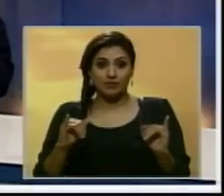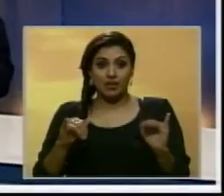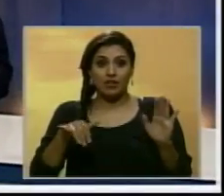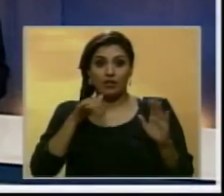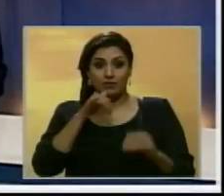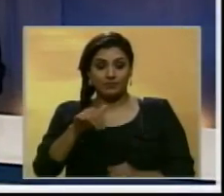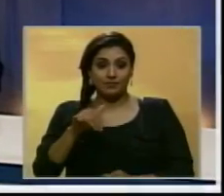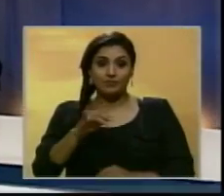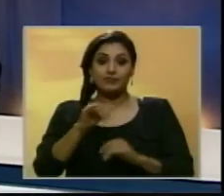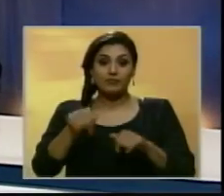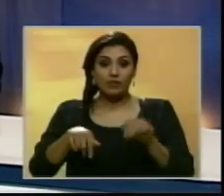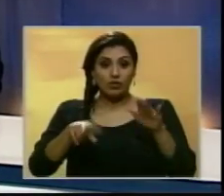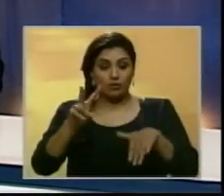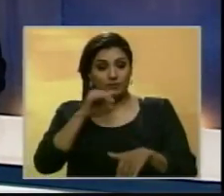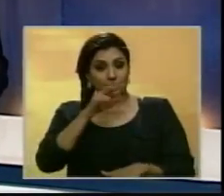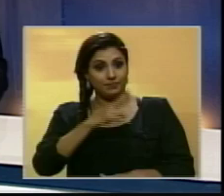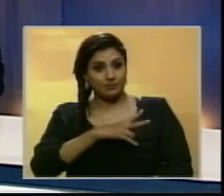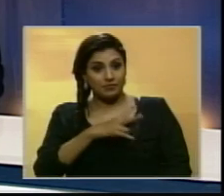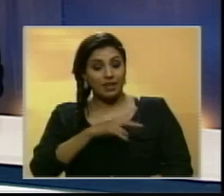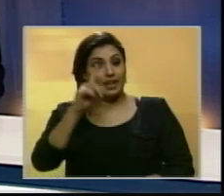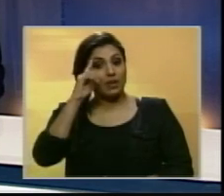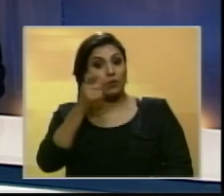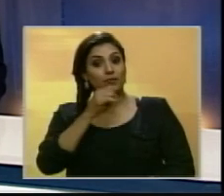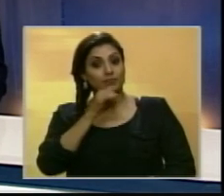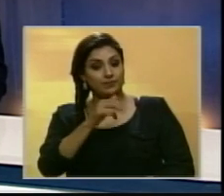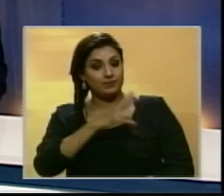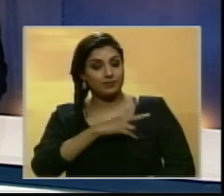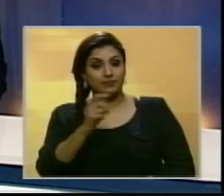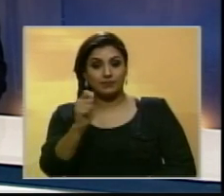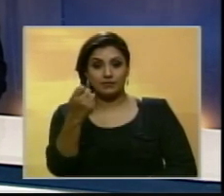aquí las informaciones, hasta aquí la presente emisión. Recuerden,